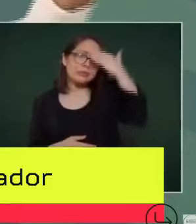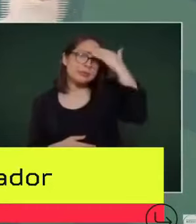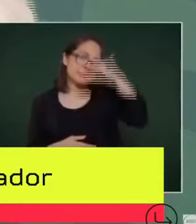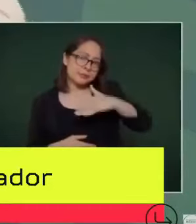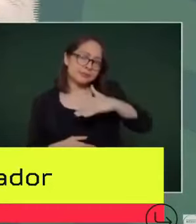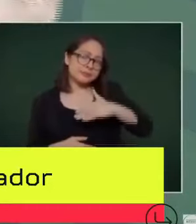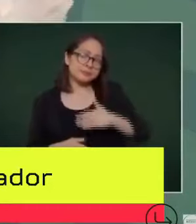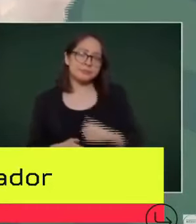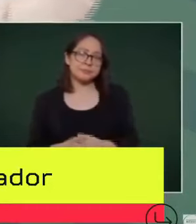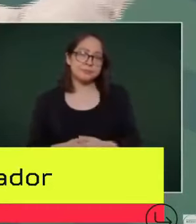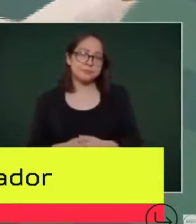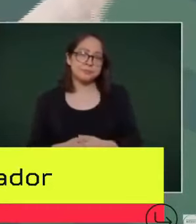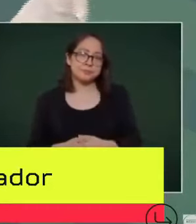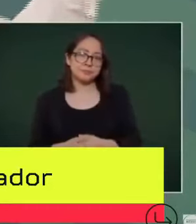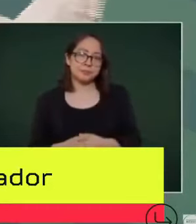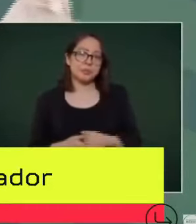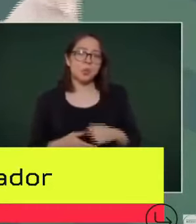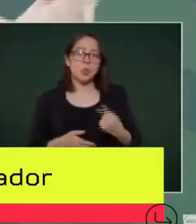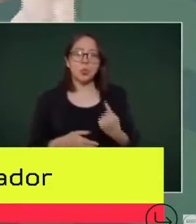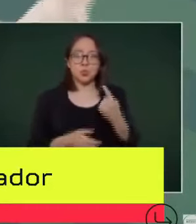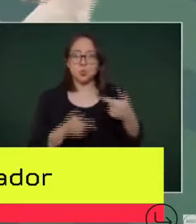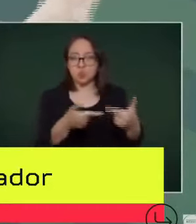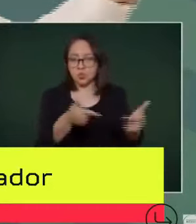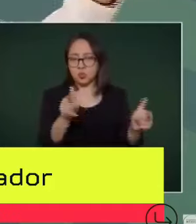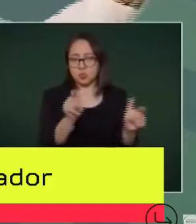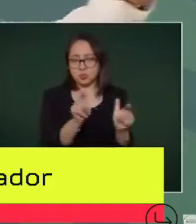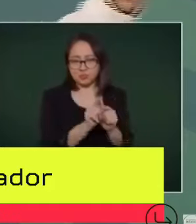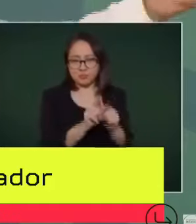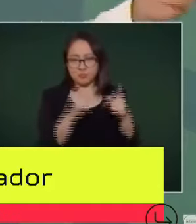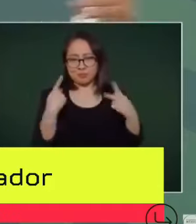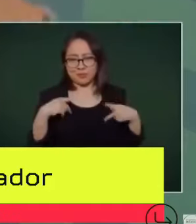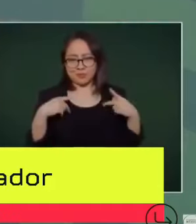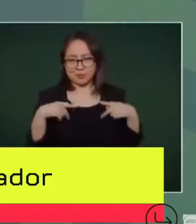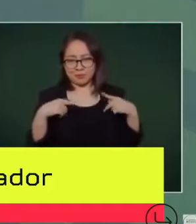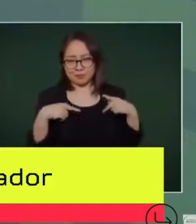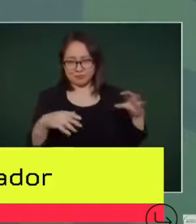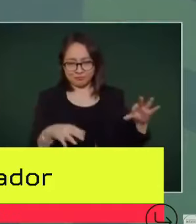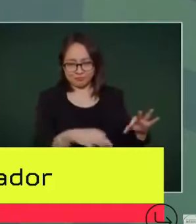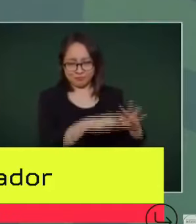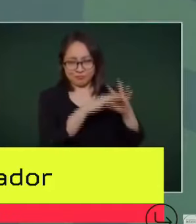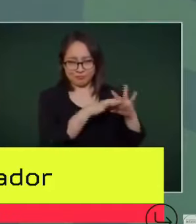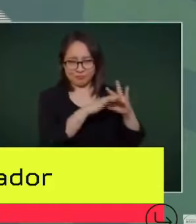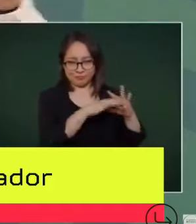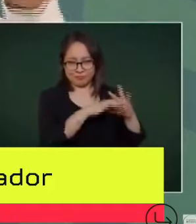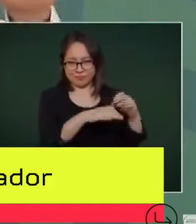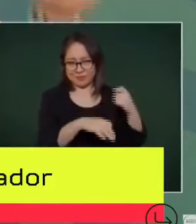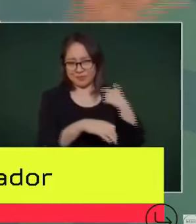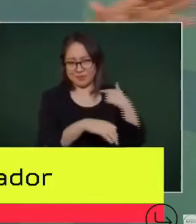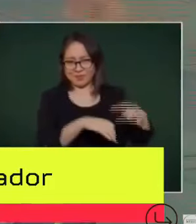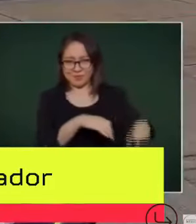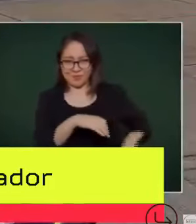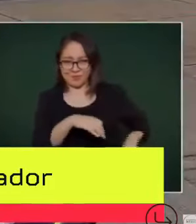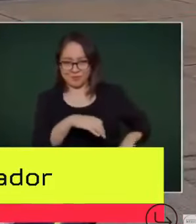afín al bloque conservador de México, igual,